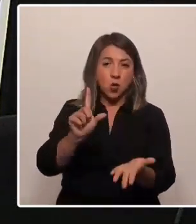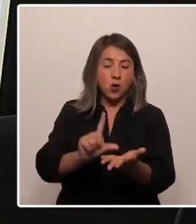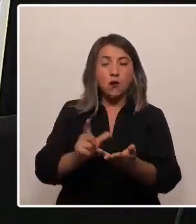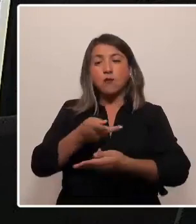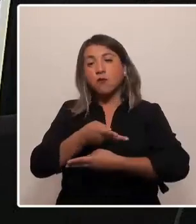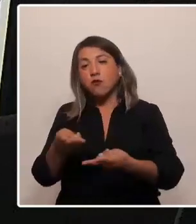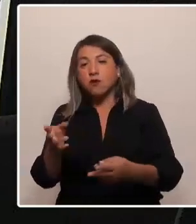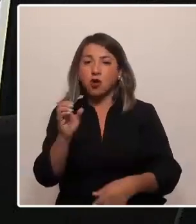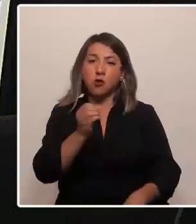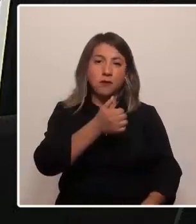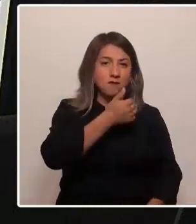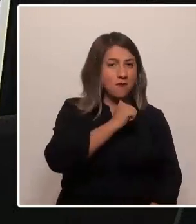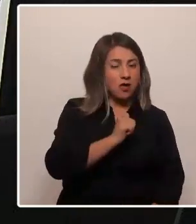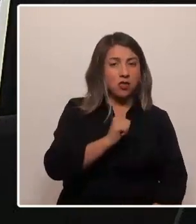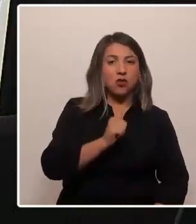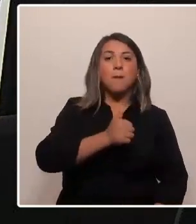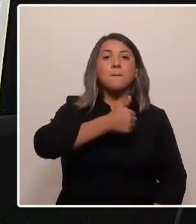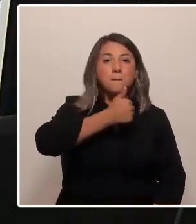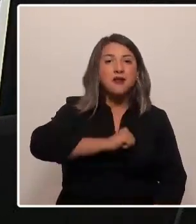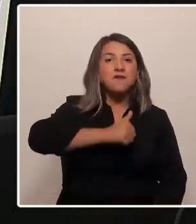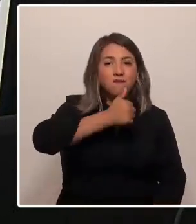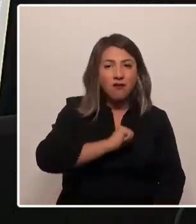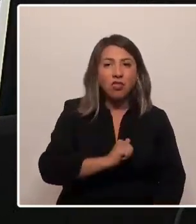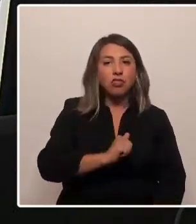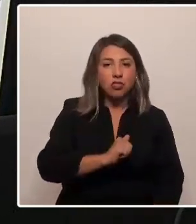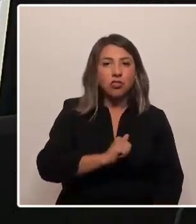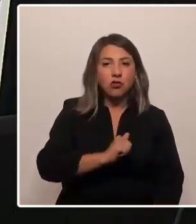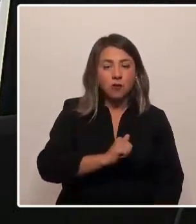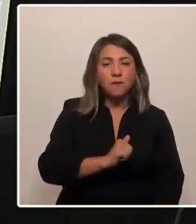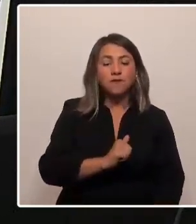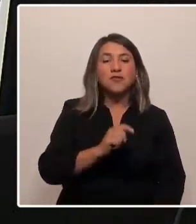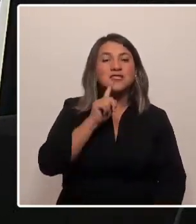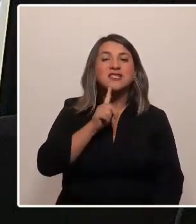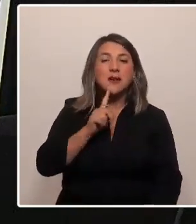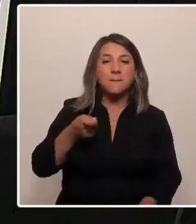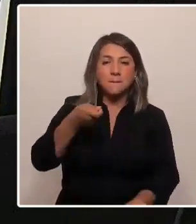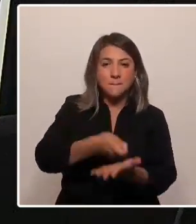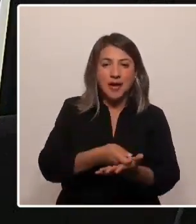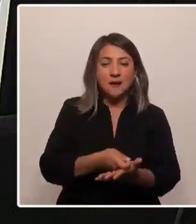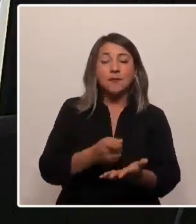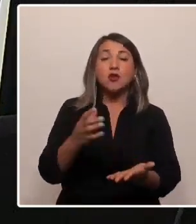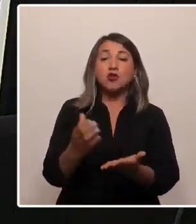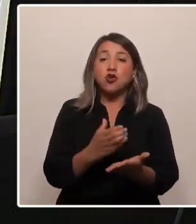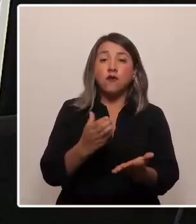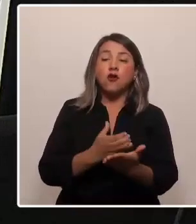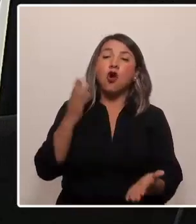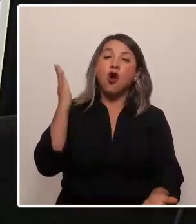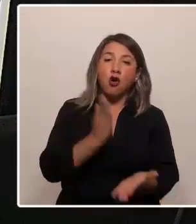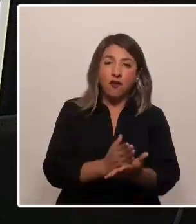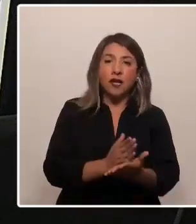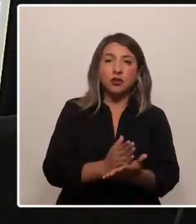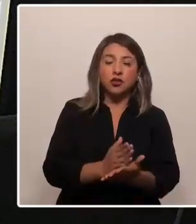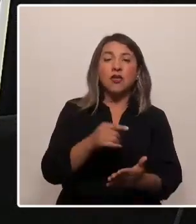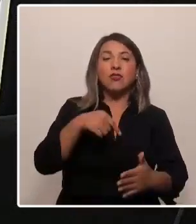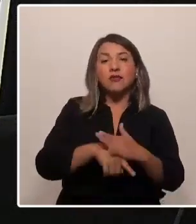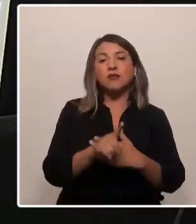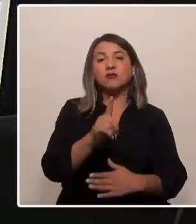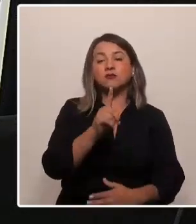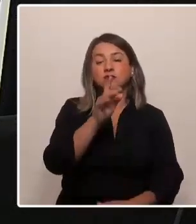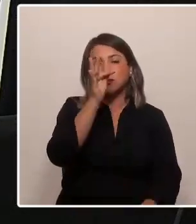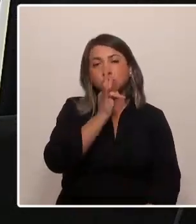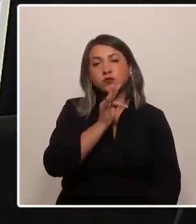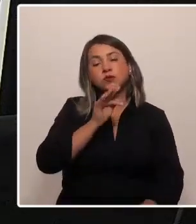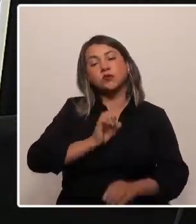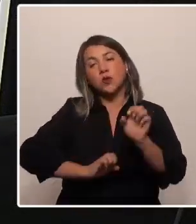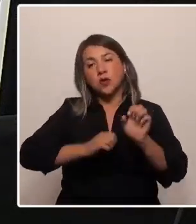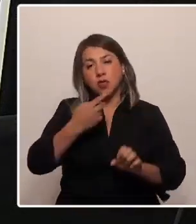público o privado. ¡Privado! Y este será financiado con cobros obligatorios entre los trabajadores y el empleador,